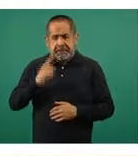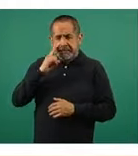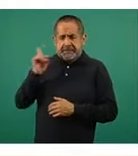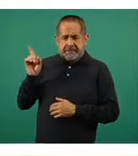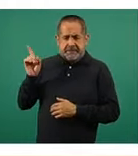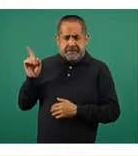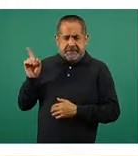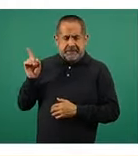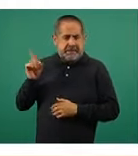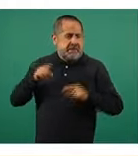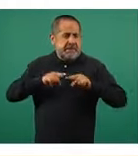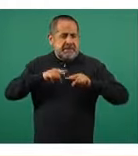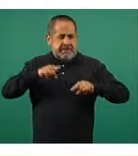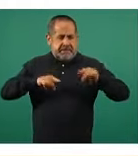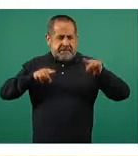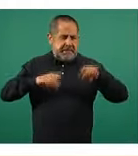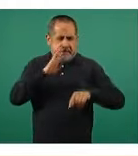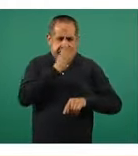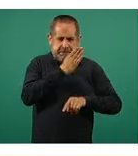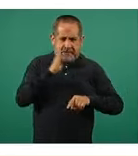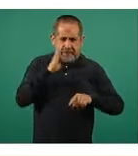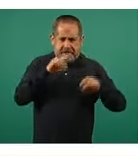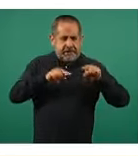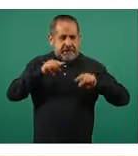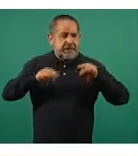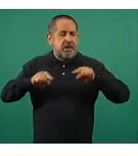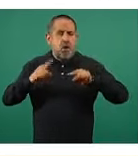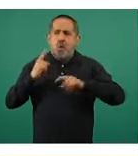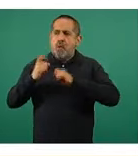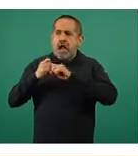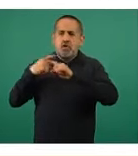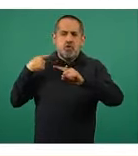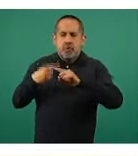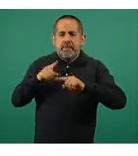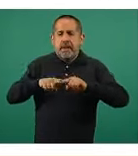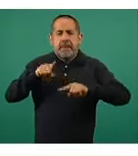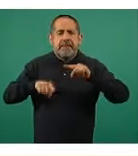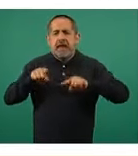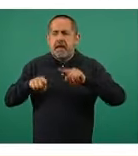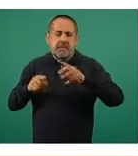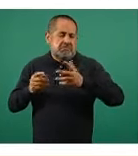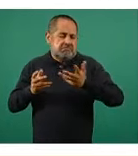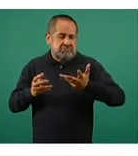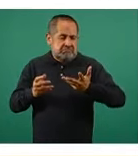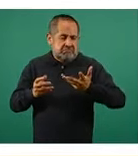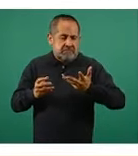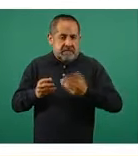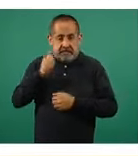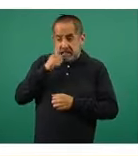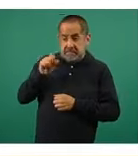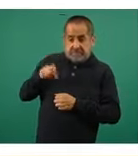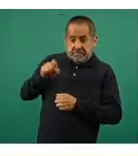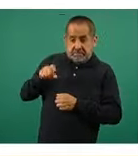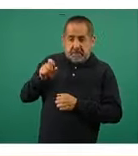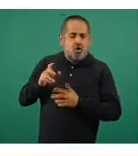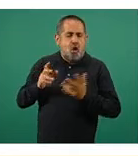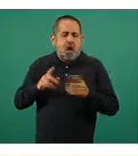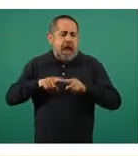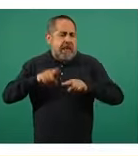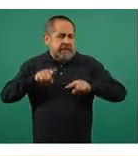mueve conforme avanza el año dependiendo del flujo migratorio. La proporción de país de origen no necesariamente nos